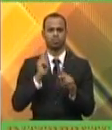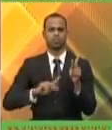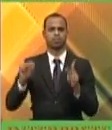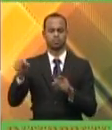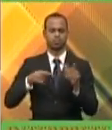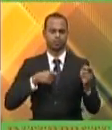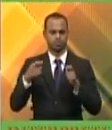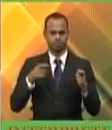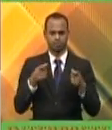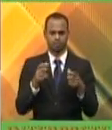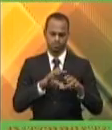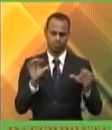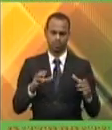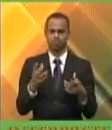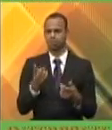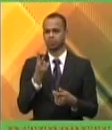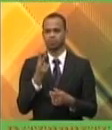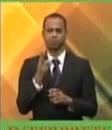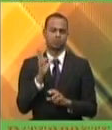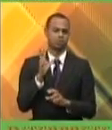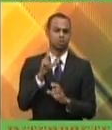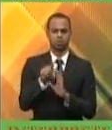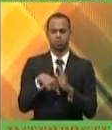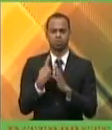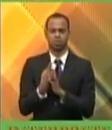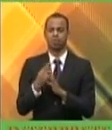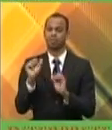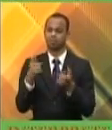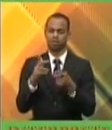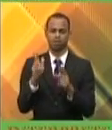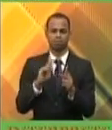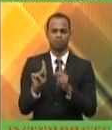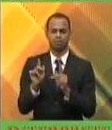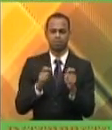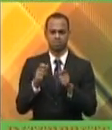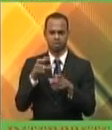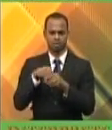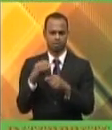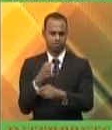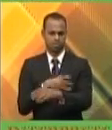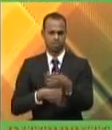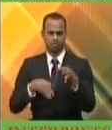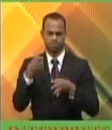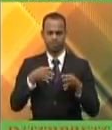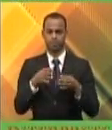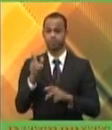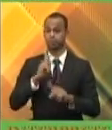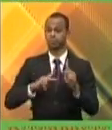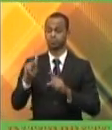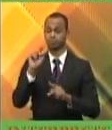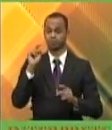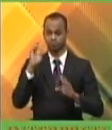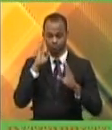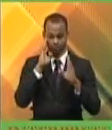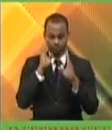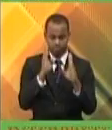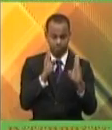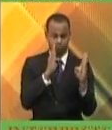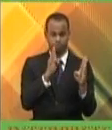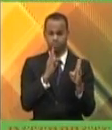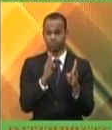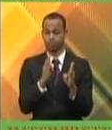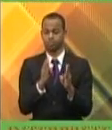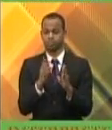hacerles unas jornadas de dos a tres horas a todo el personal administrativo del poder judicial a las personas que atienden